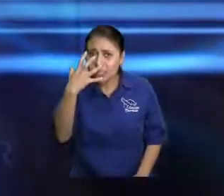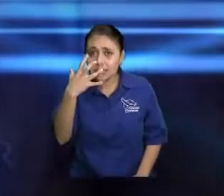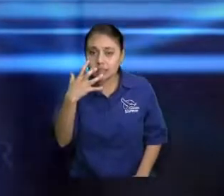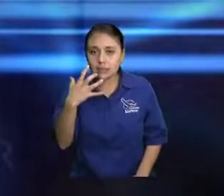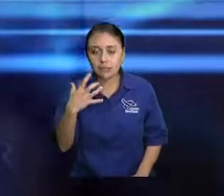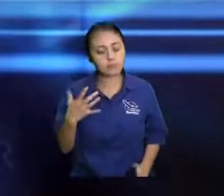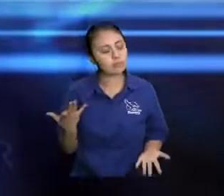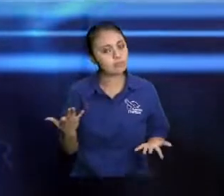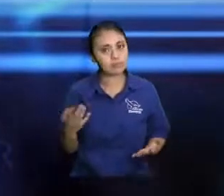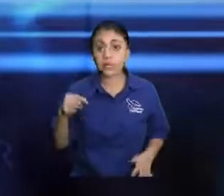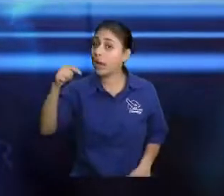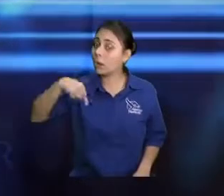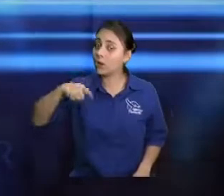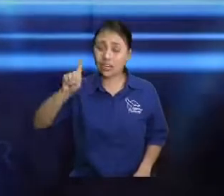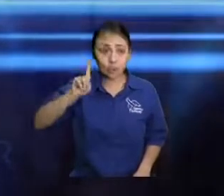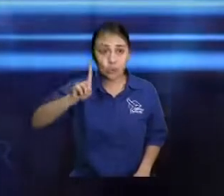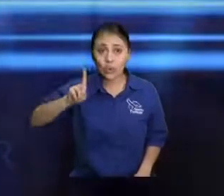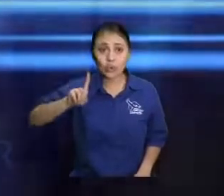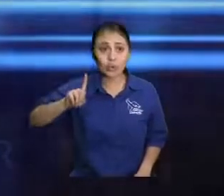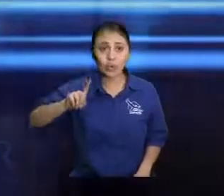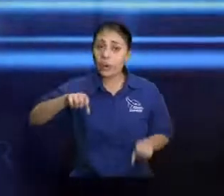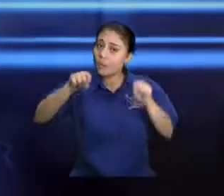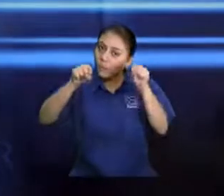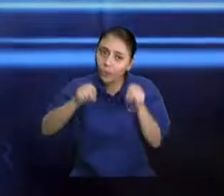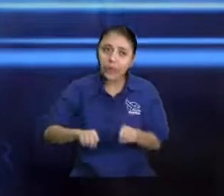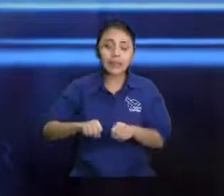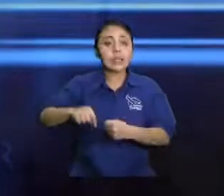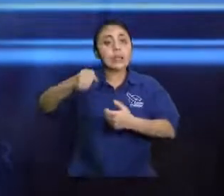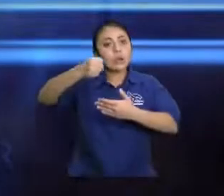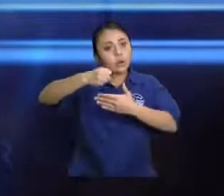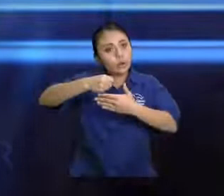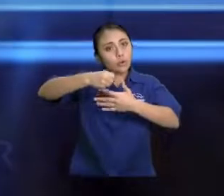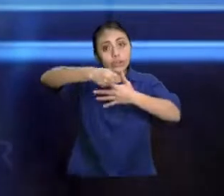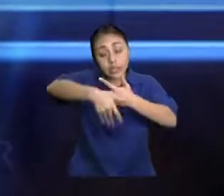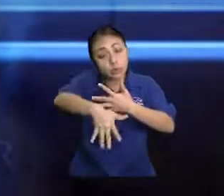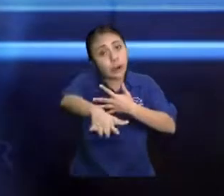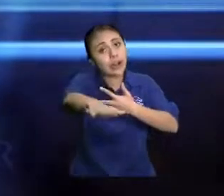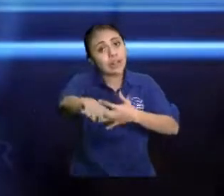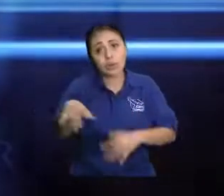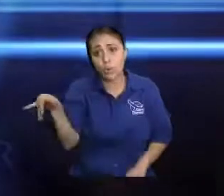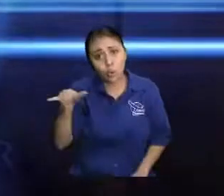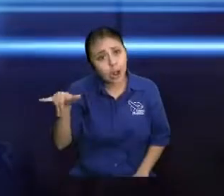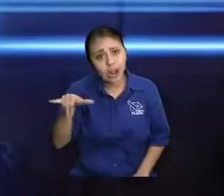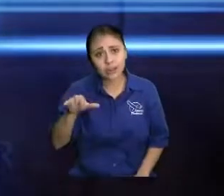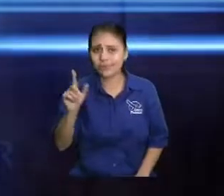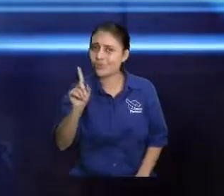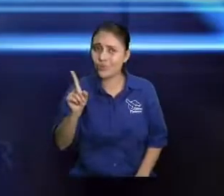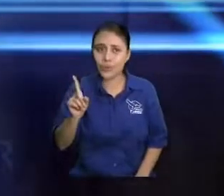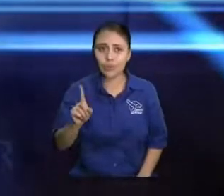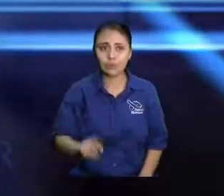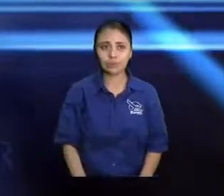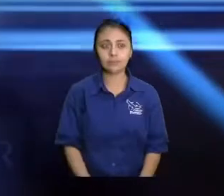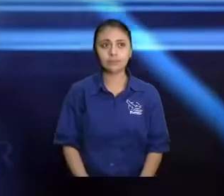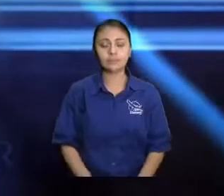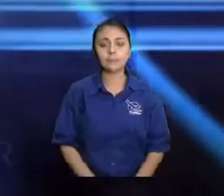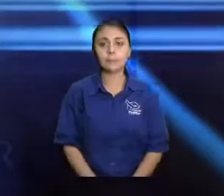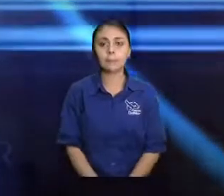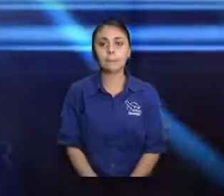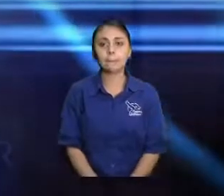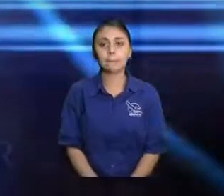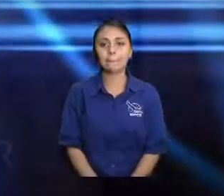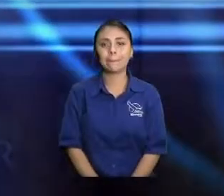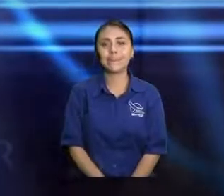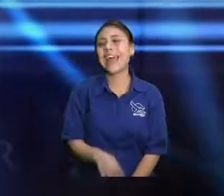Pero ahora no puede ser así. Es que por eso no podemos ver cosas espirituales como muy pequeñas, mínimas. Ah, usted